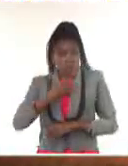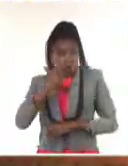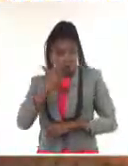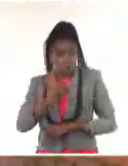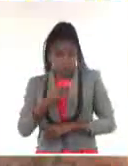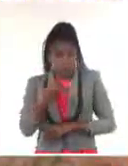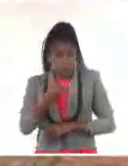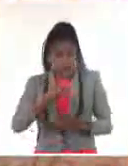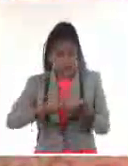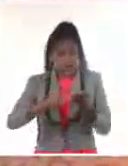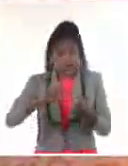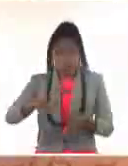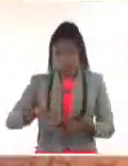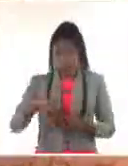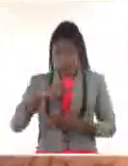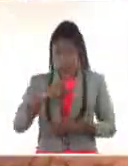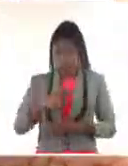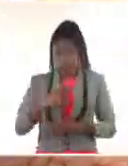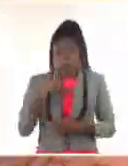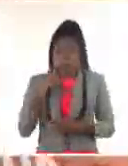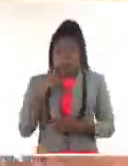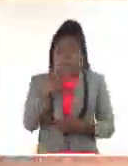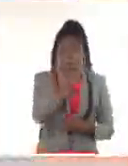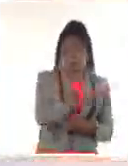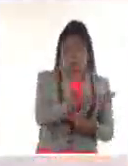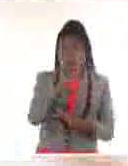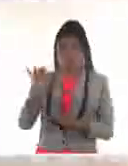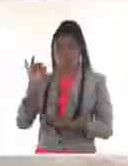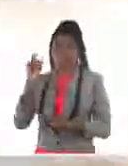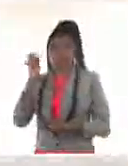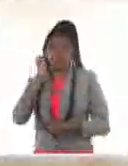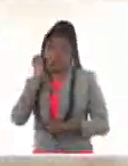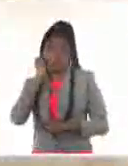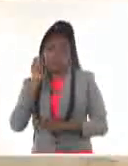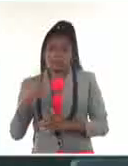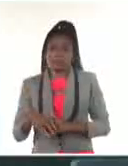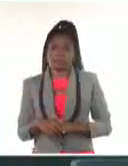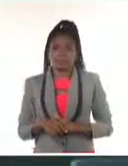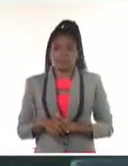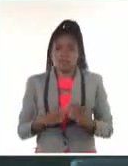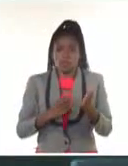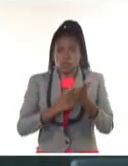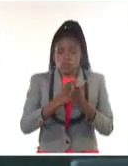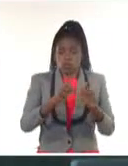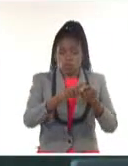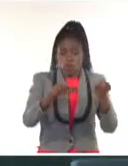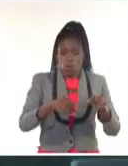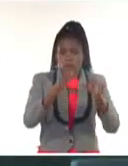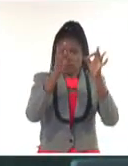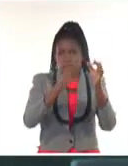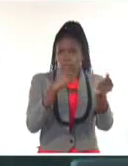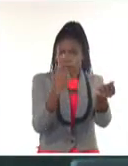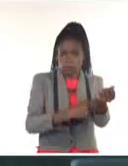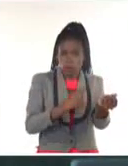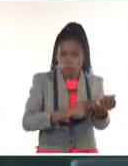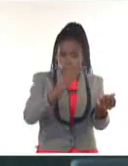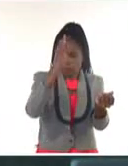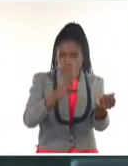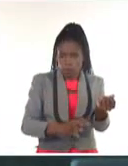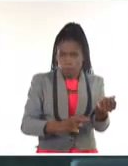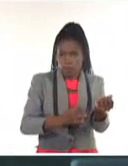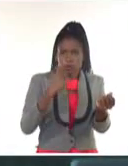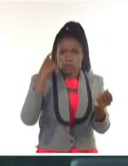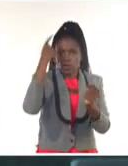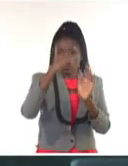la Semana de la Cultura, prevista del 1 al 7 de febrero. Se mantendrán los espacios habituales acostumbrados,